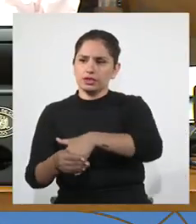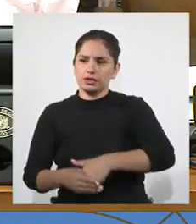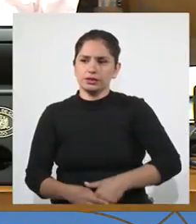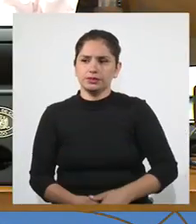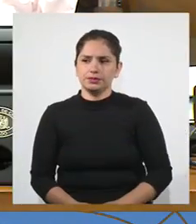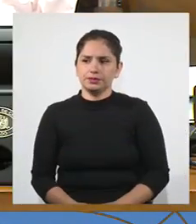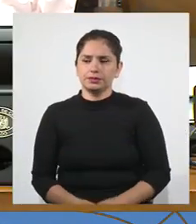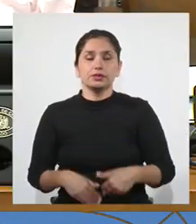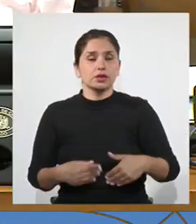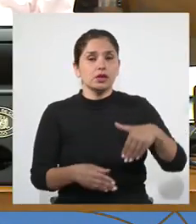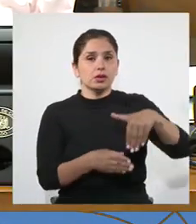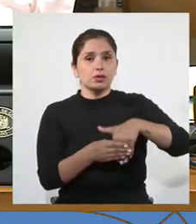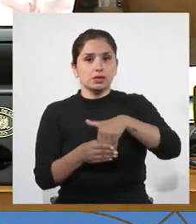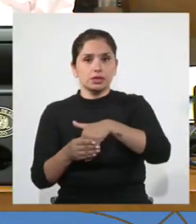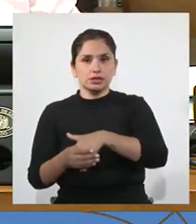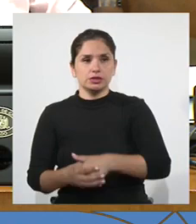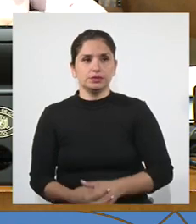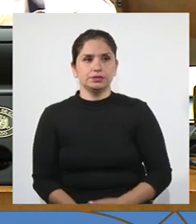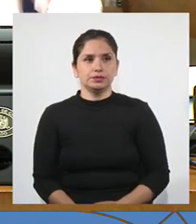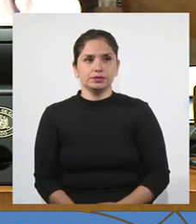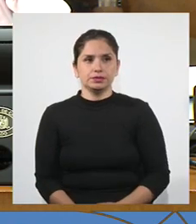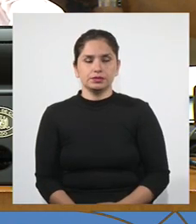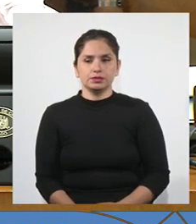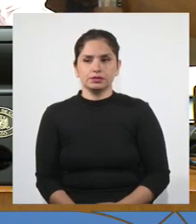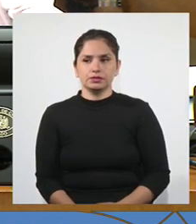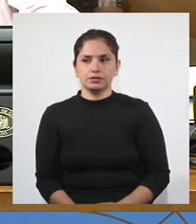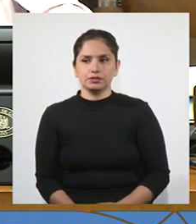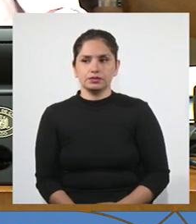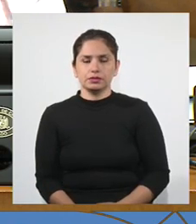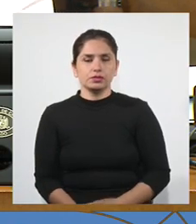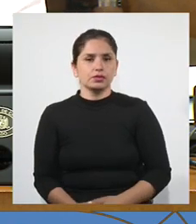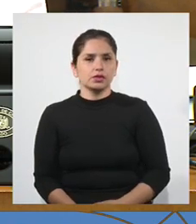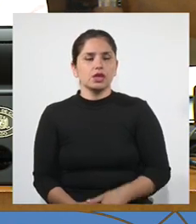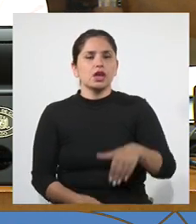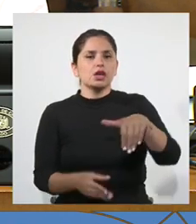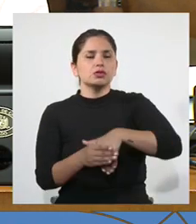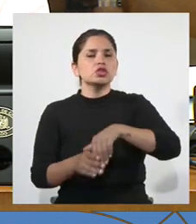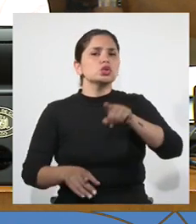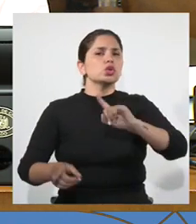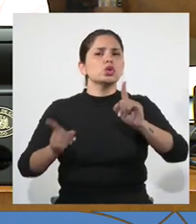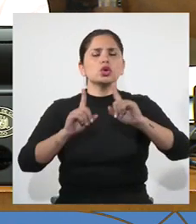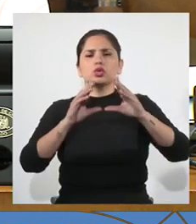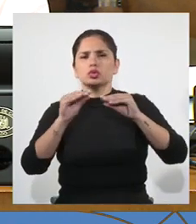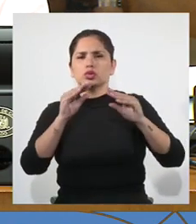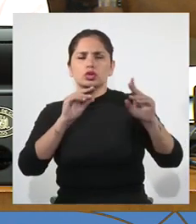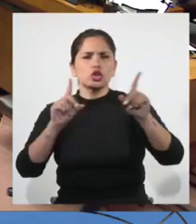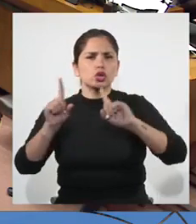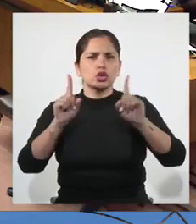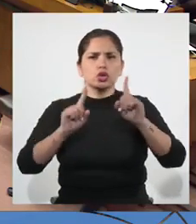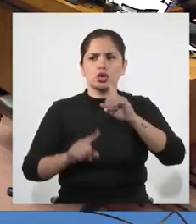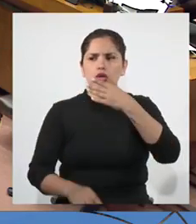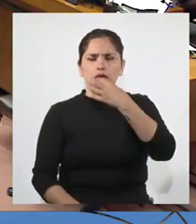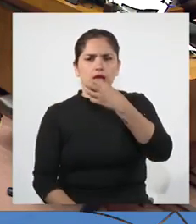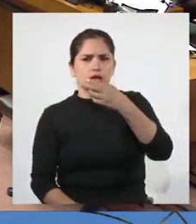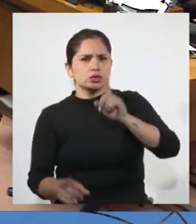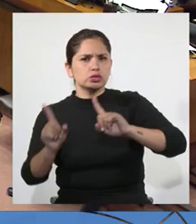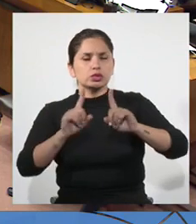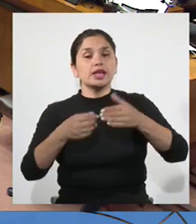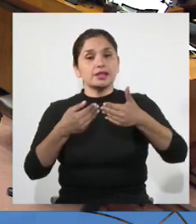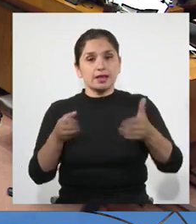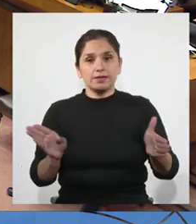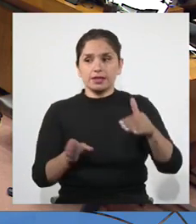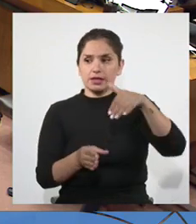votación. No en es votación. Solamente la partida de las manipuladoras. No, señor. No, señor. Está abierta